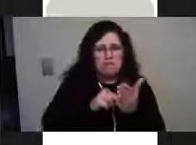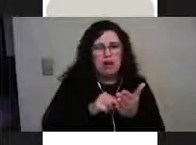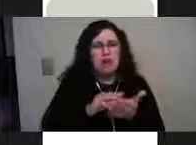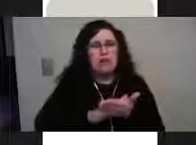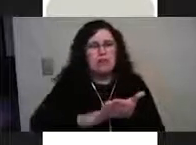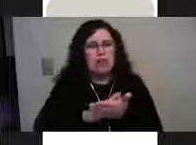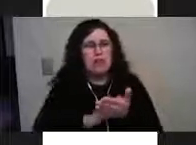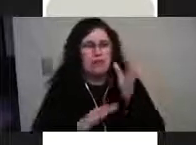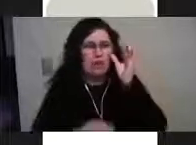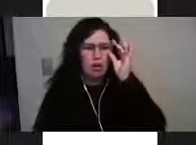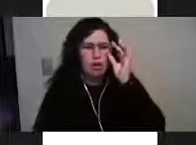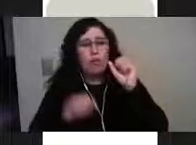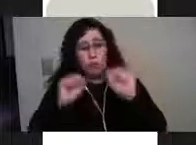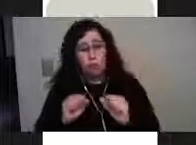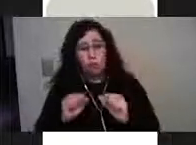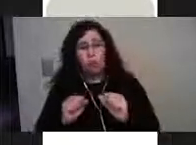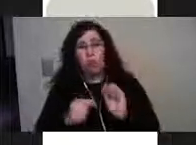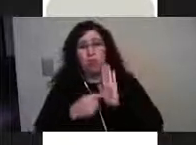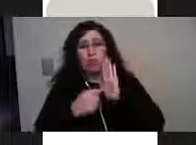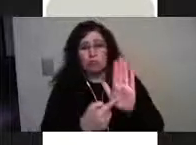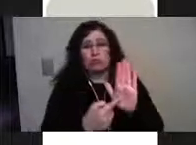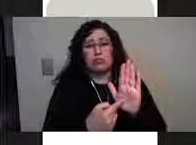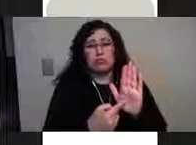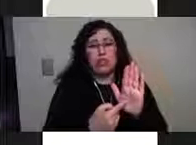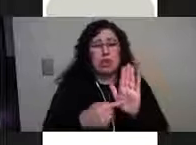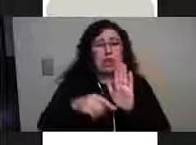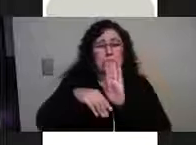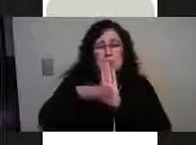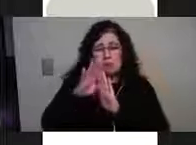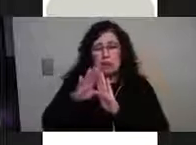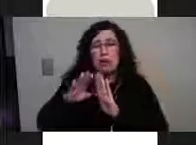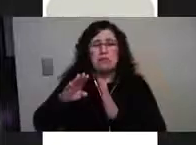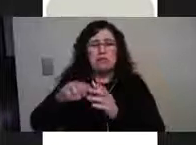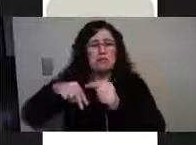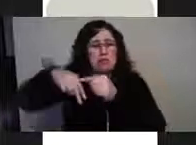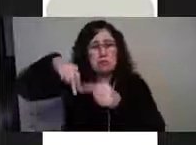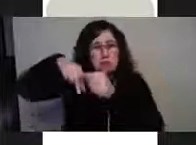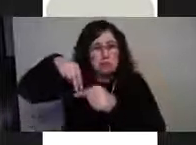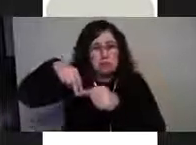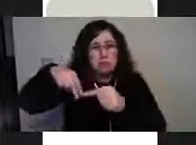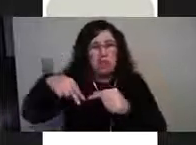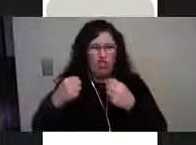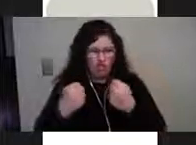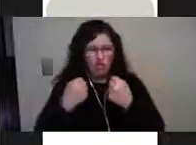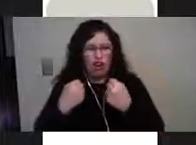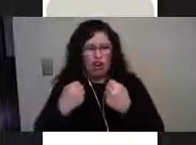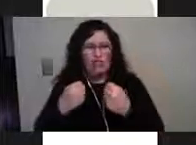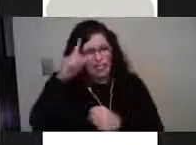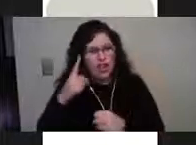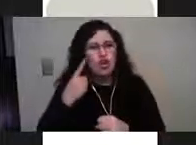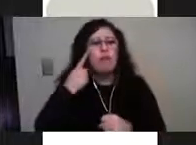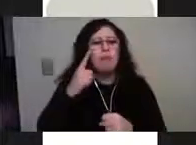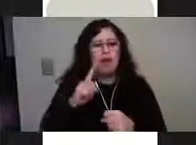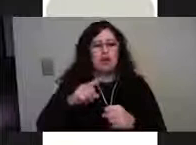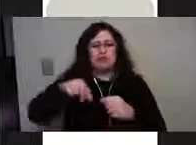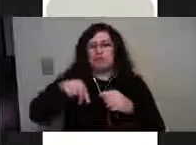aumentado o muy elevado en extremidades inferiores, pero en extremidades superiores no tanto, entonces eso tipifica como una diplegia espástica,